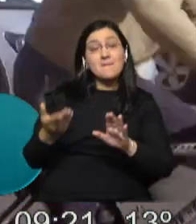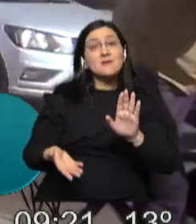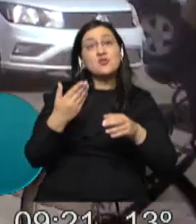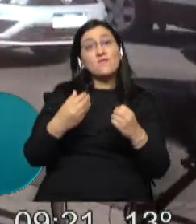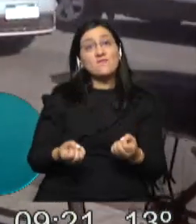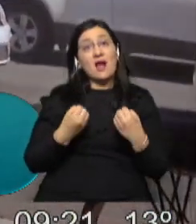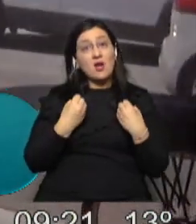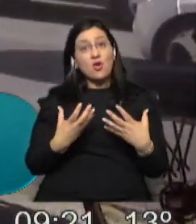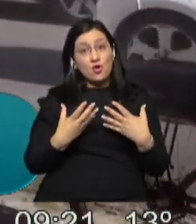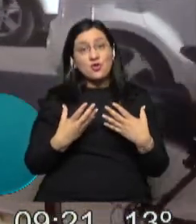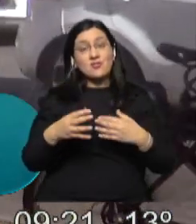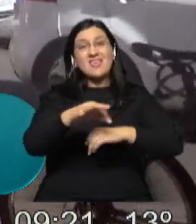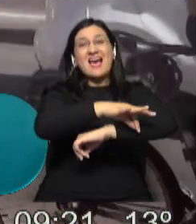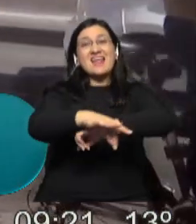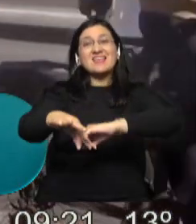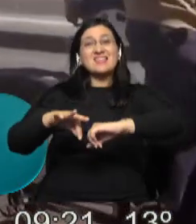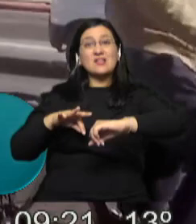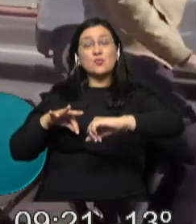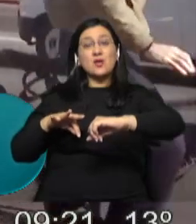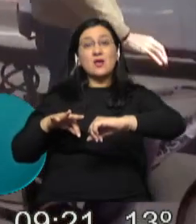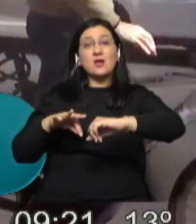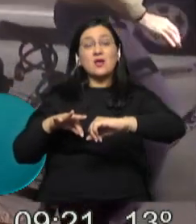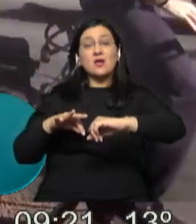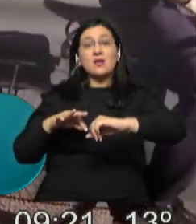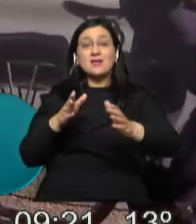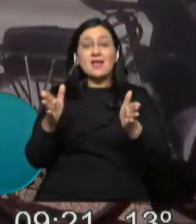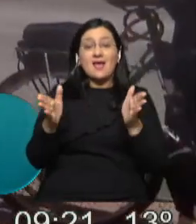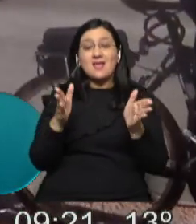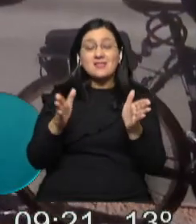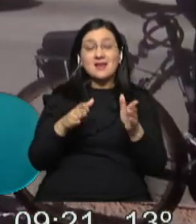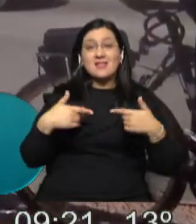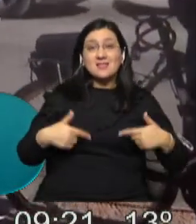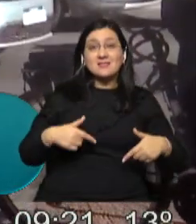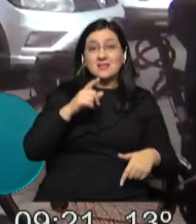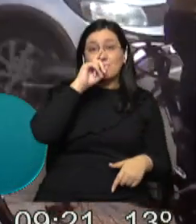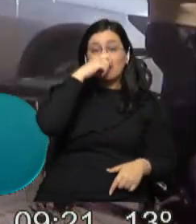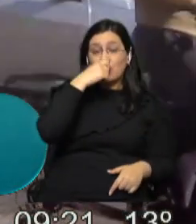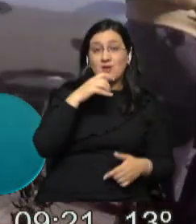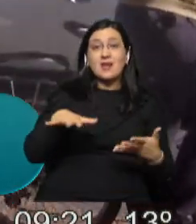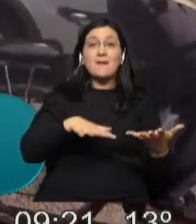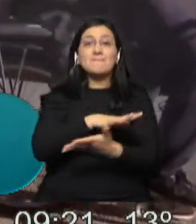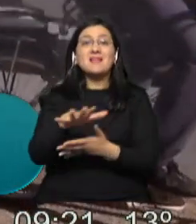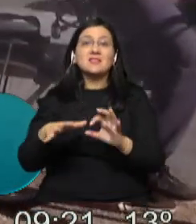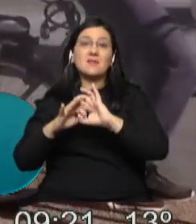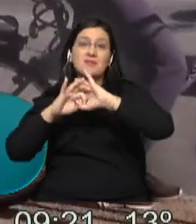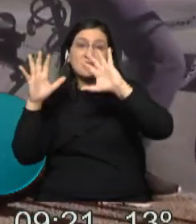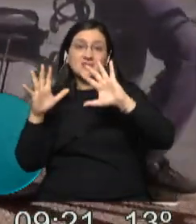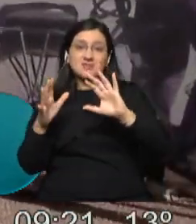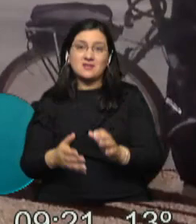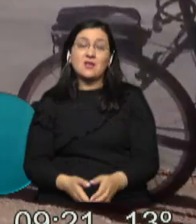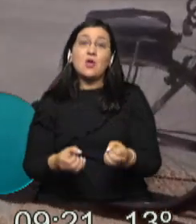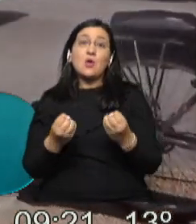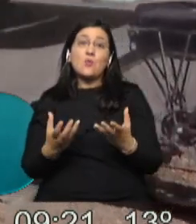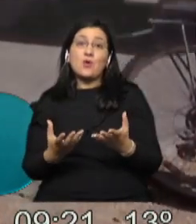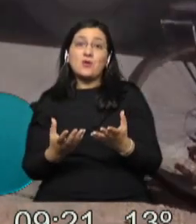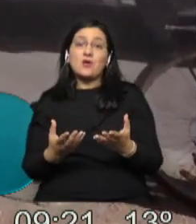valor arquitectónico y urbanístico que tiene Uruguay está entre la Intendencia de Montevideo y la Plaza Independencia. Así que, Fito,